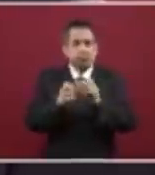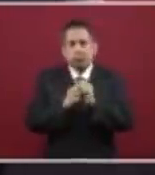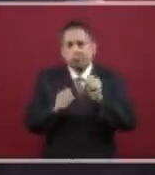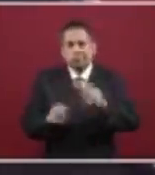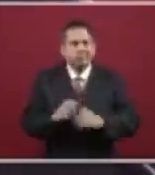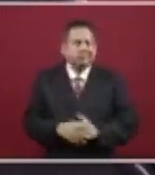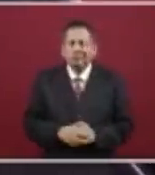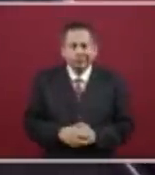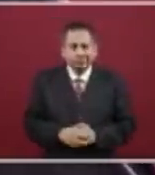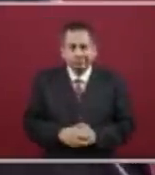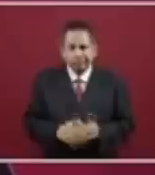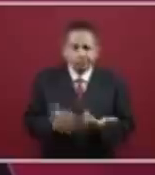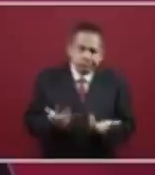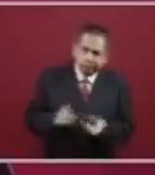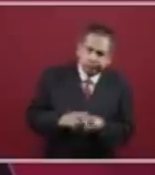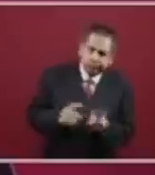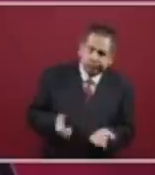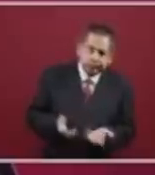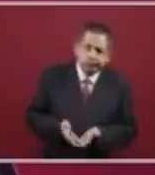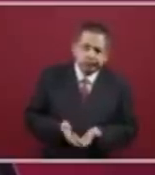pero no han presentado